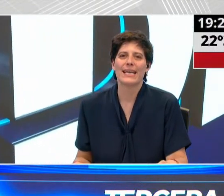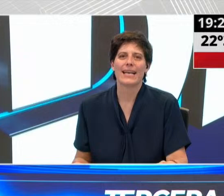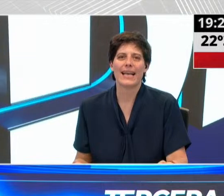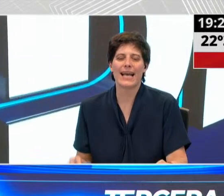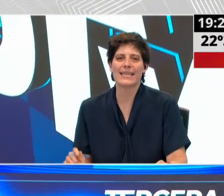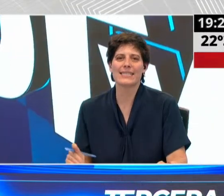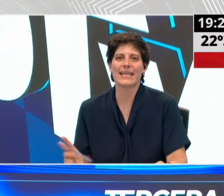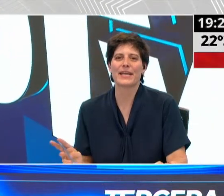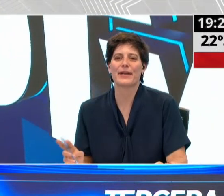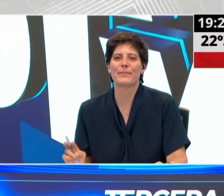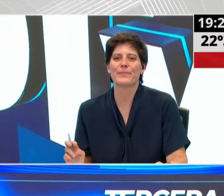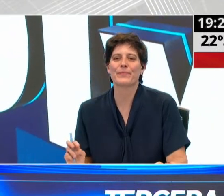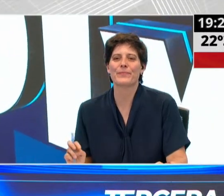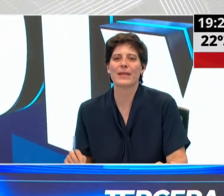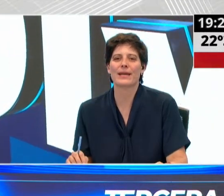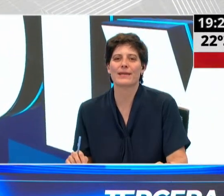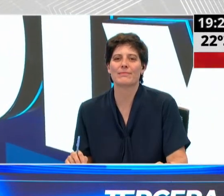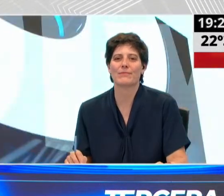de las